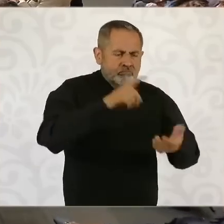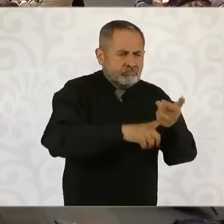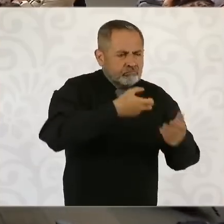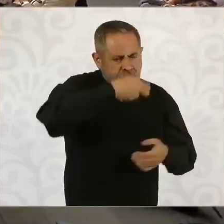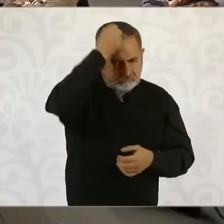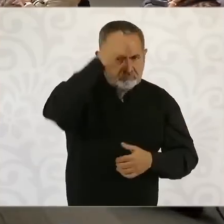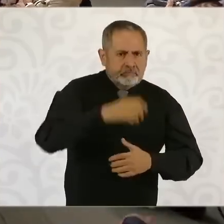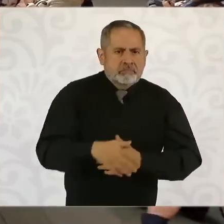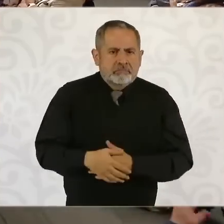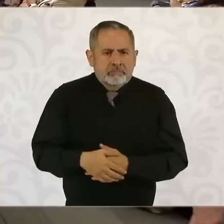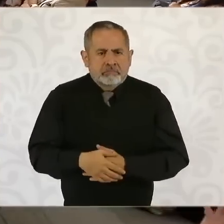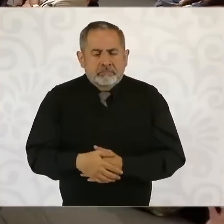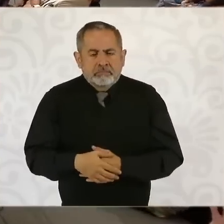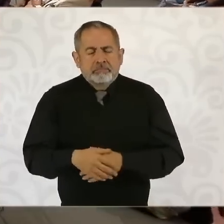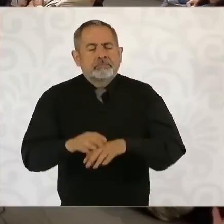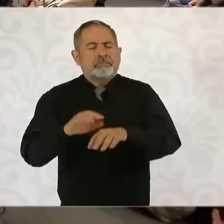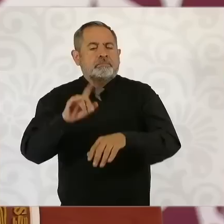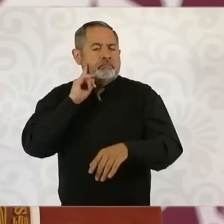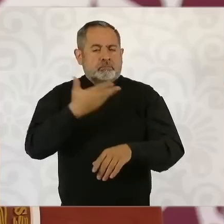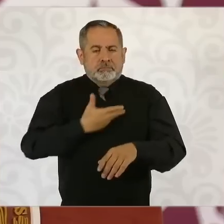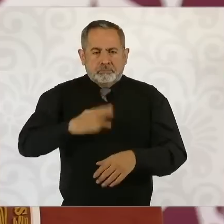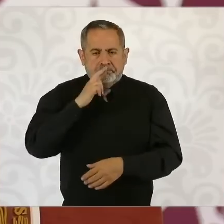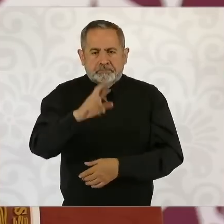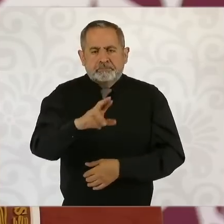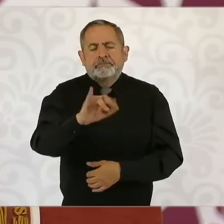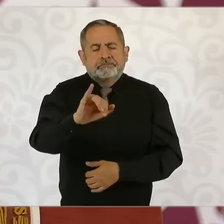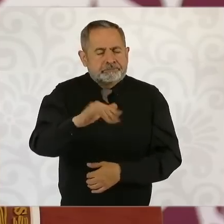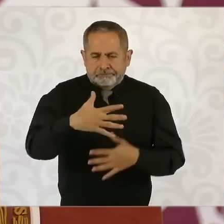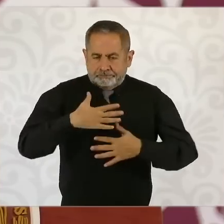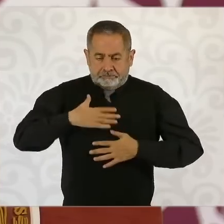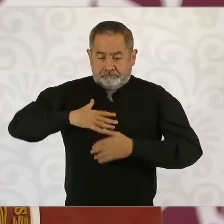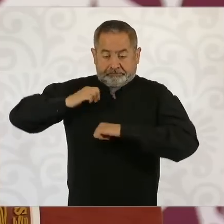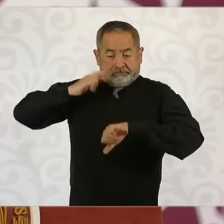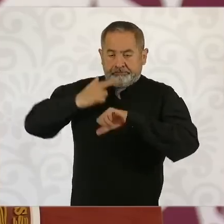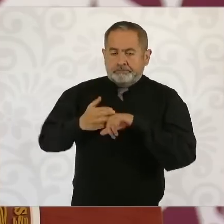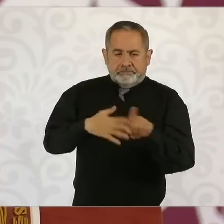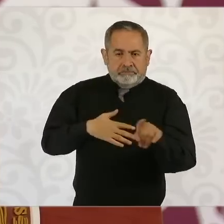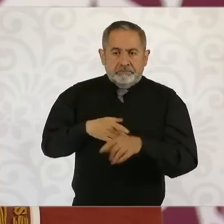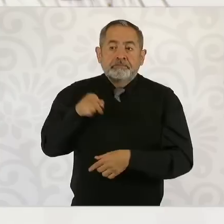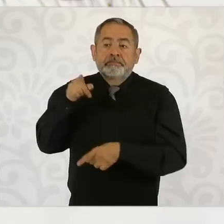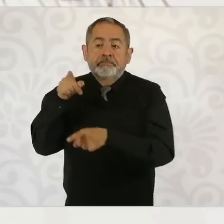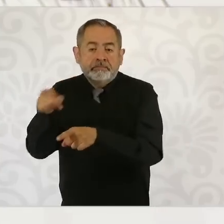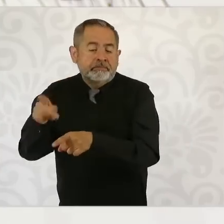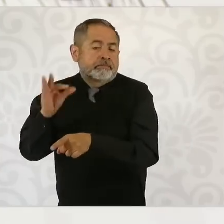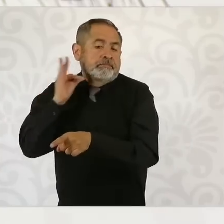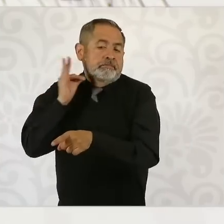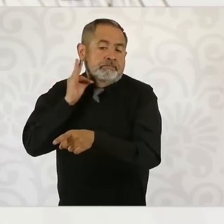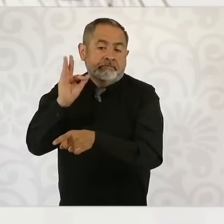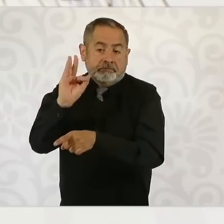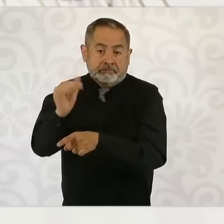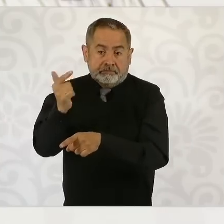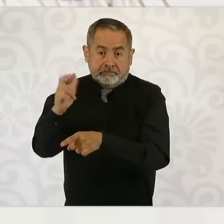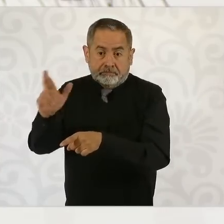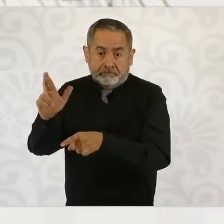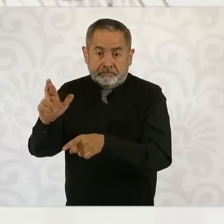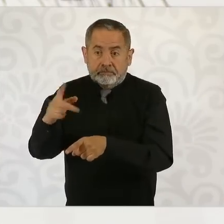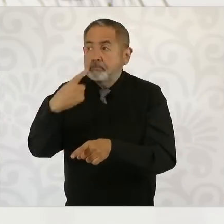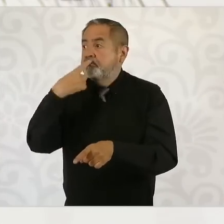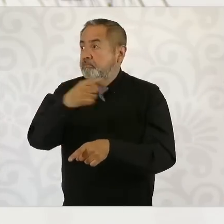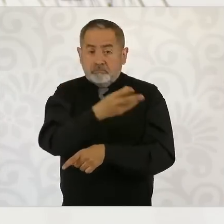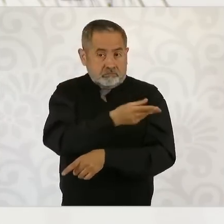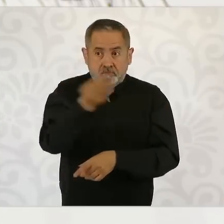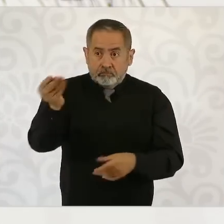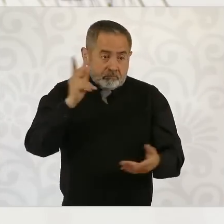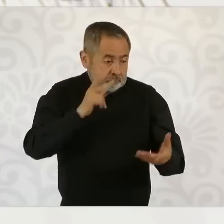es nuestra administración, sino bajo denuncia de la propia Fiscalía General de la República, si es el caso. Lo